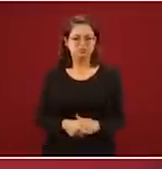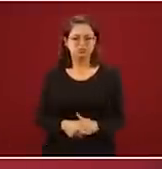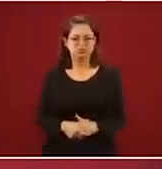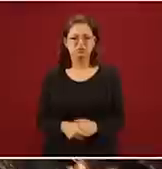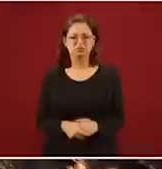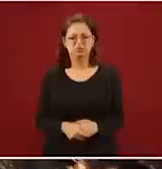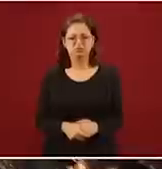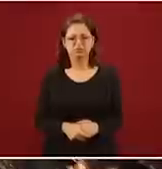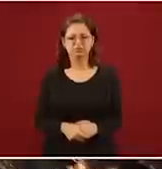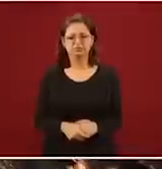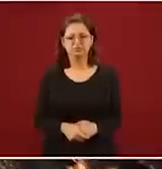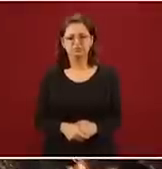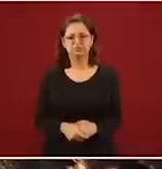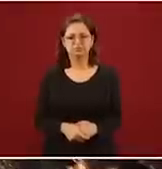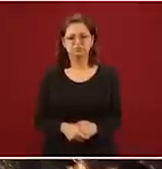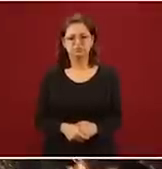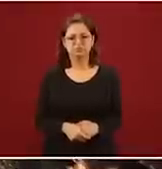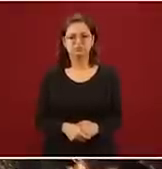¿Cuánto se robaban?